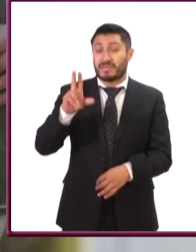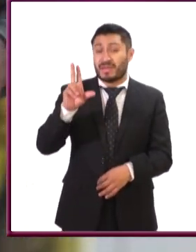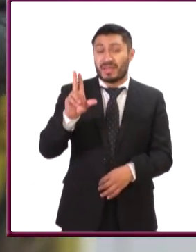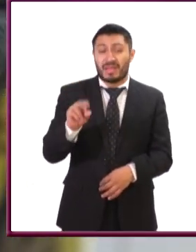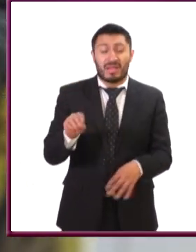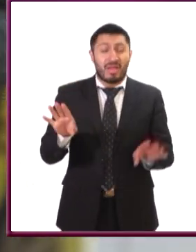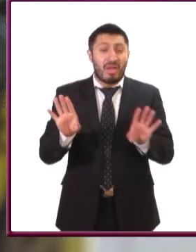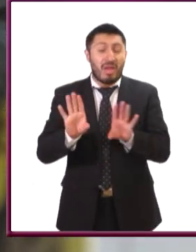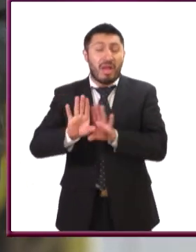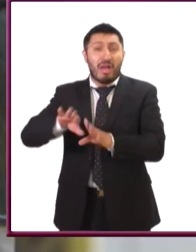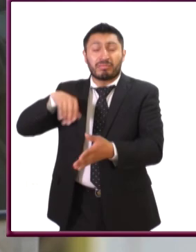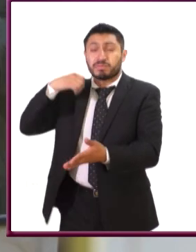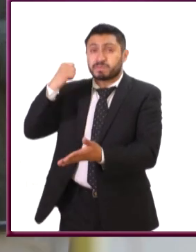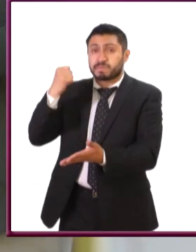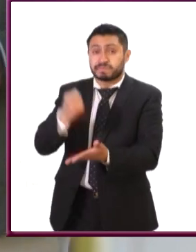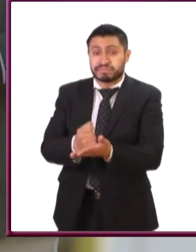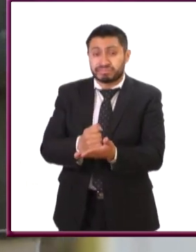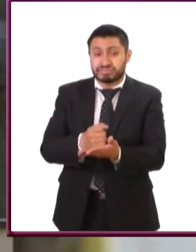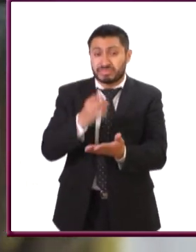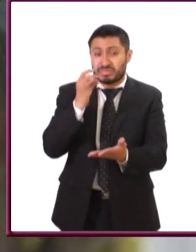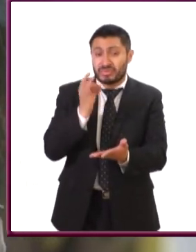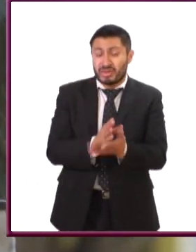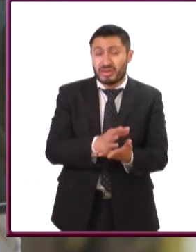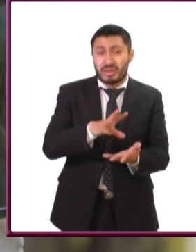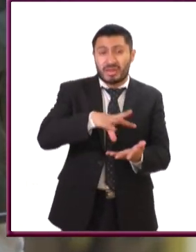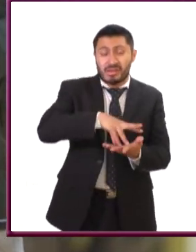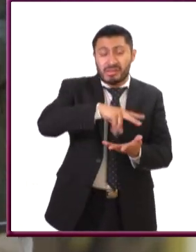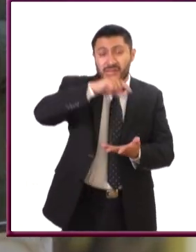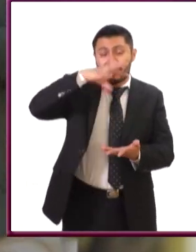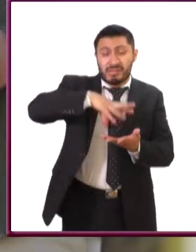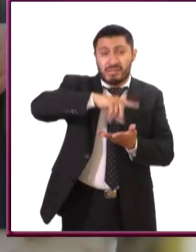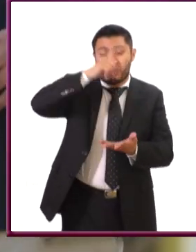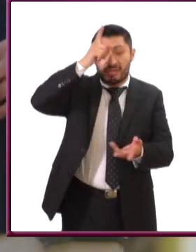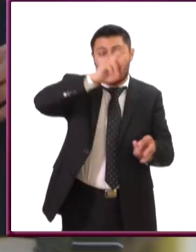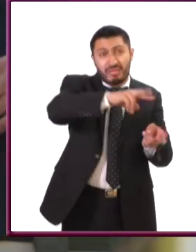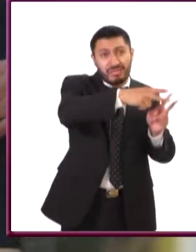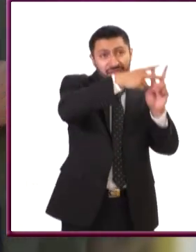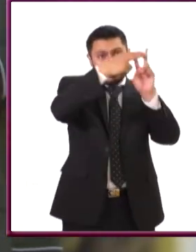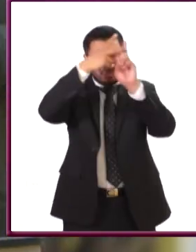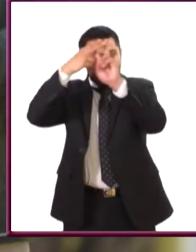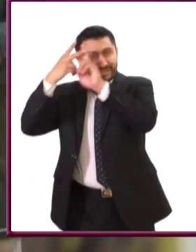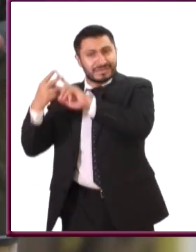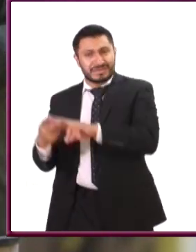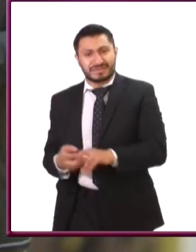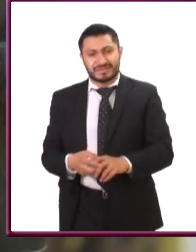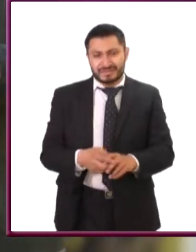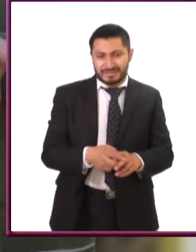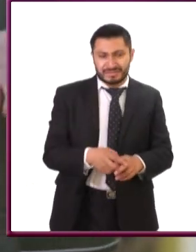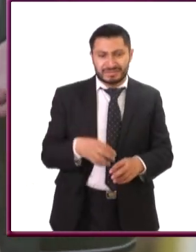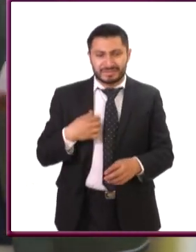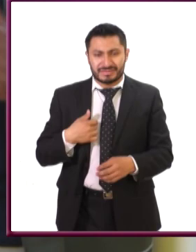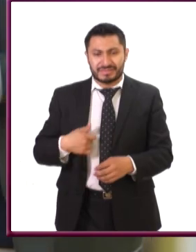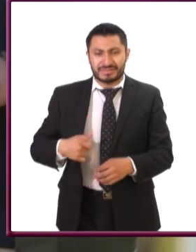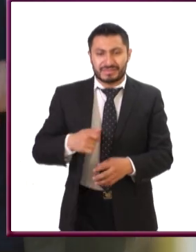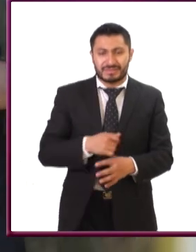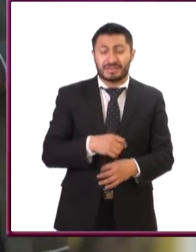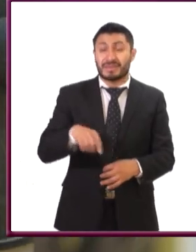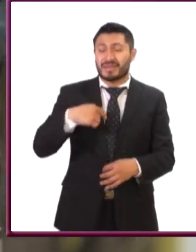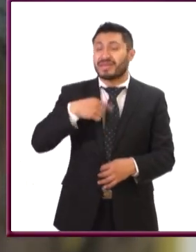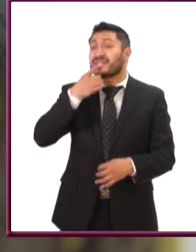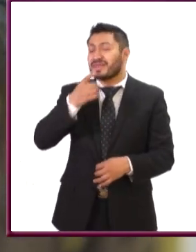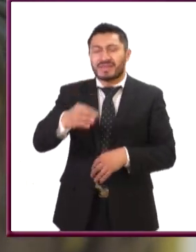No dejaremos huellas, solo polvo de estrellas. ¿Estás cantando Carl Sagan?